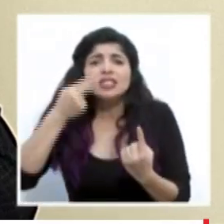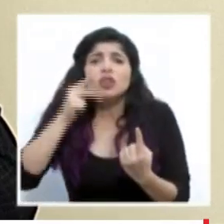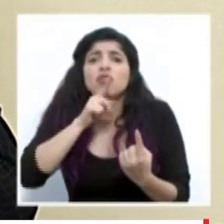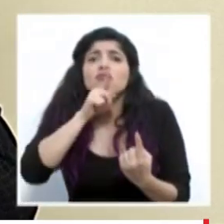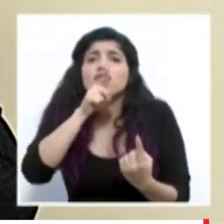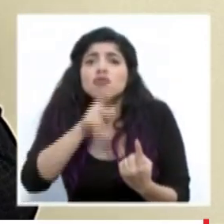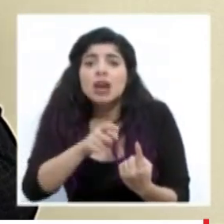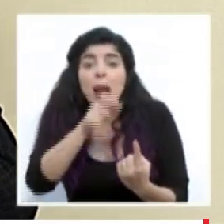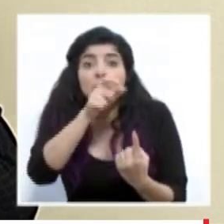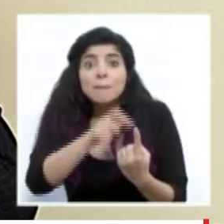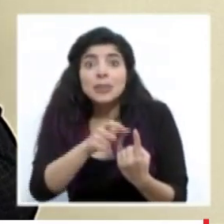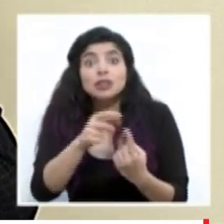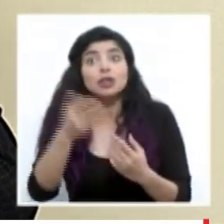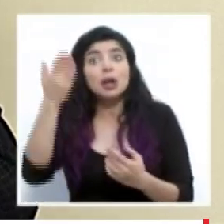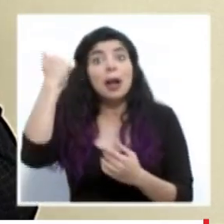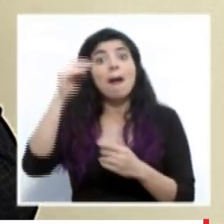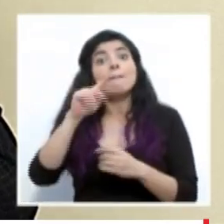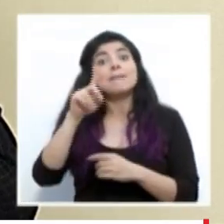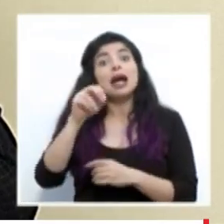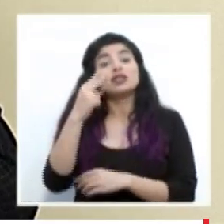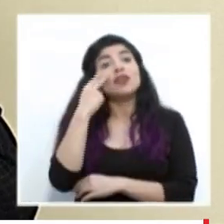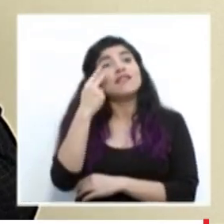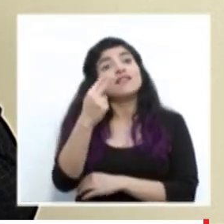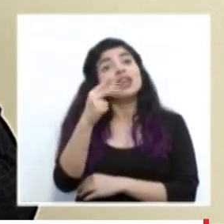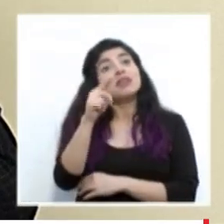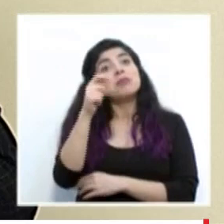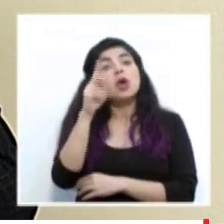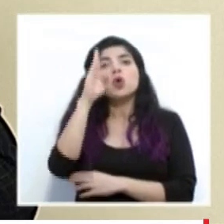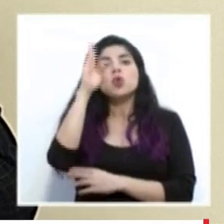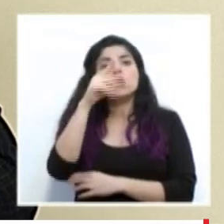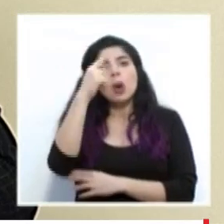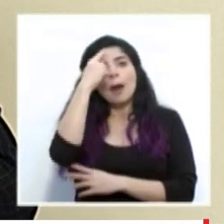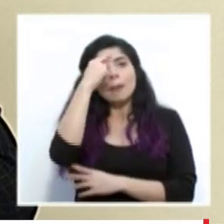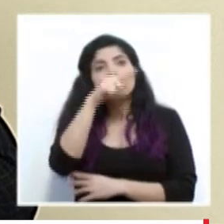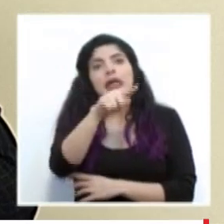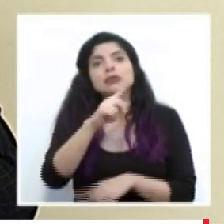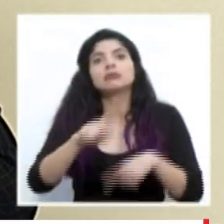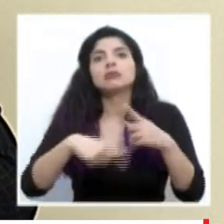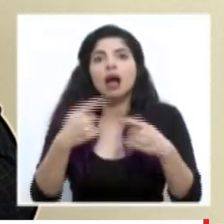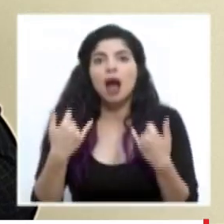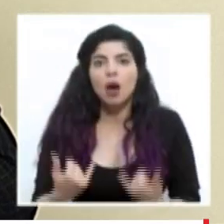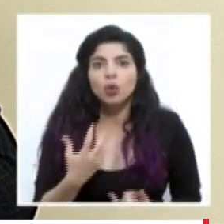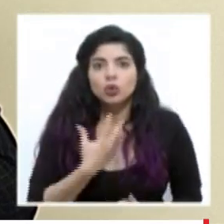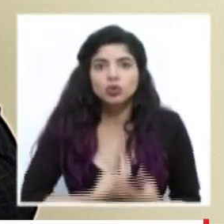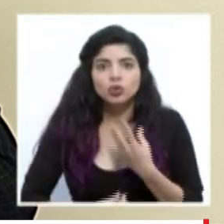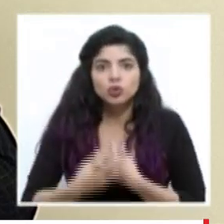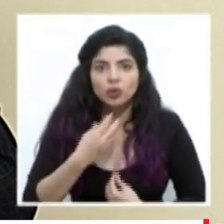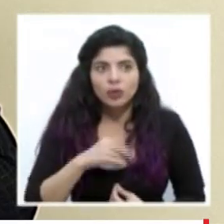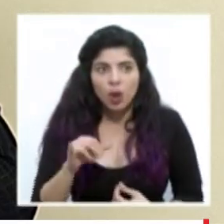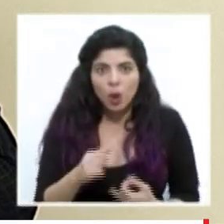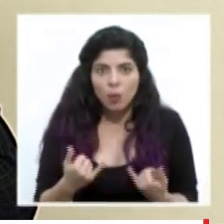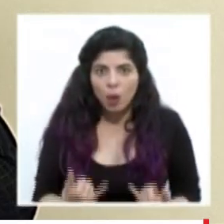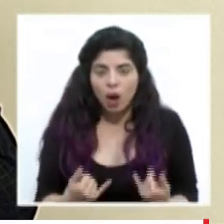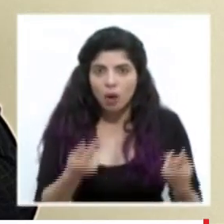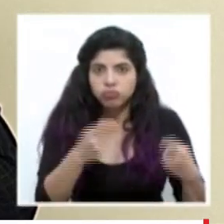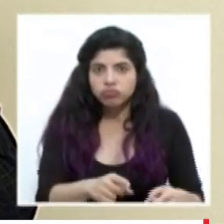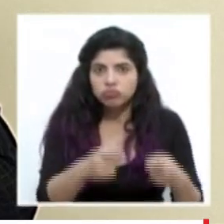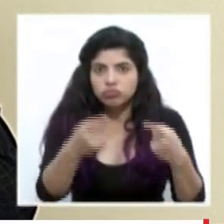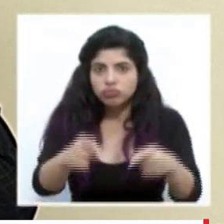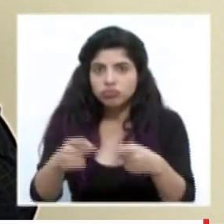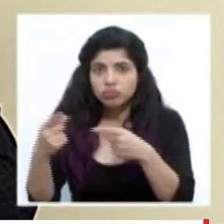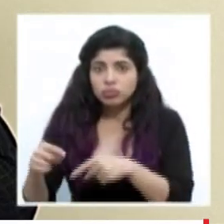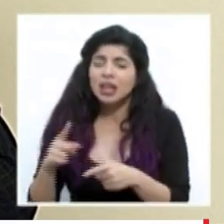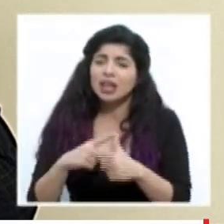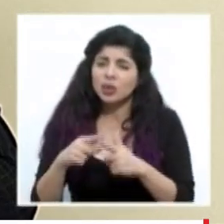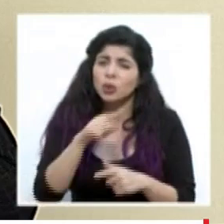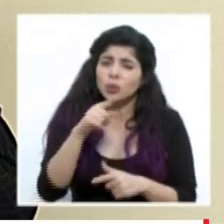que incluso estuvo viendo esto al inicio en marzo y no pensaron que iban a estar sufriendo en este momento lo que están sufriendo. Entonces, para que